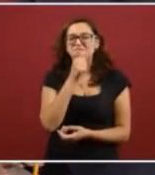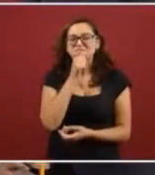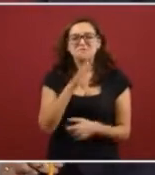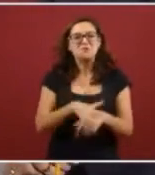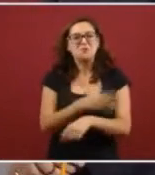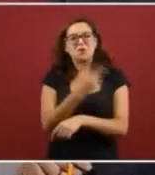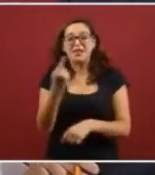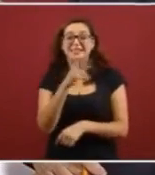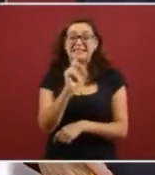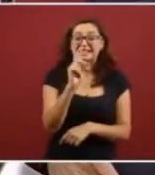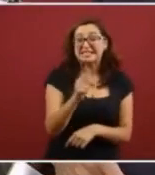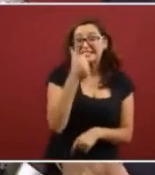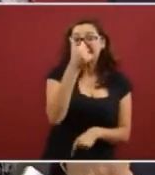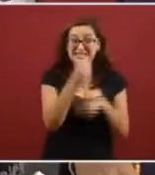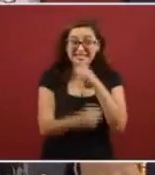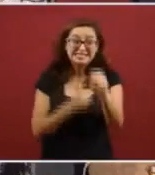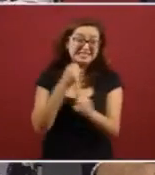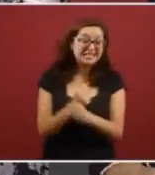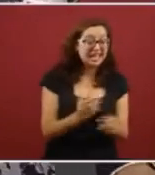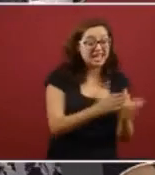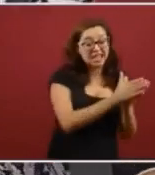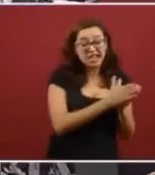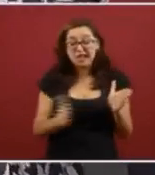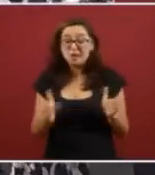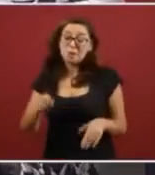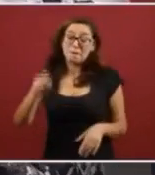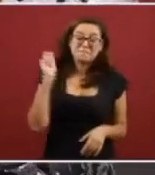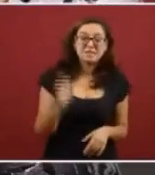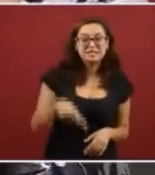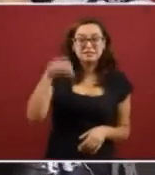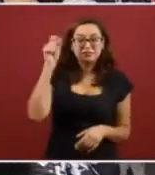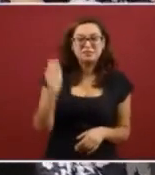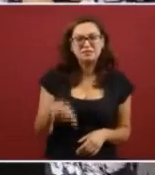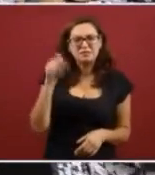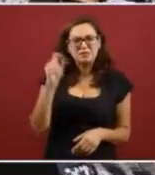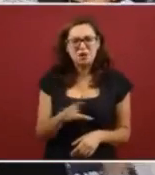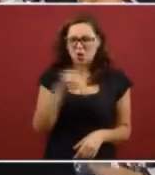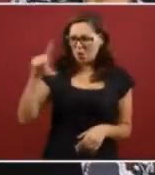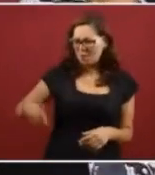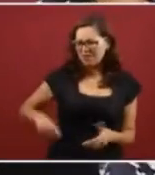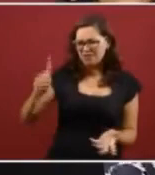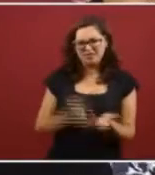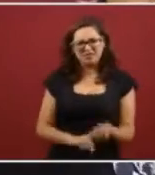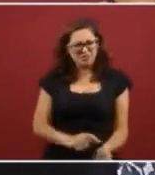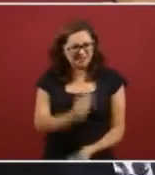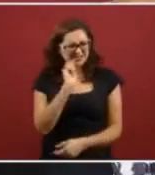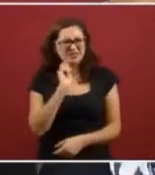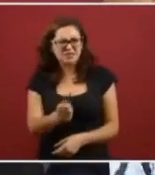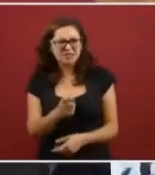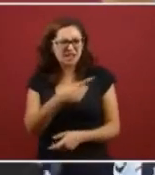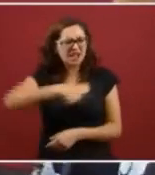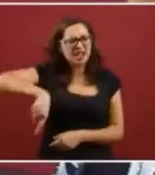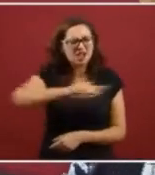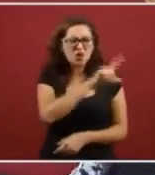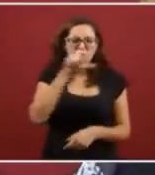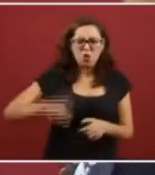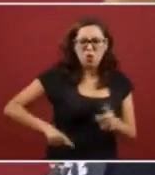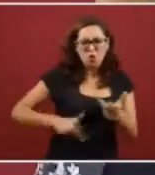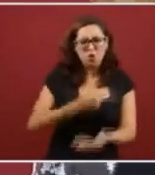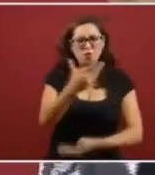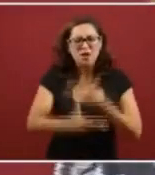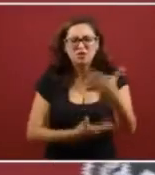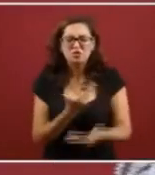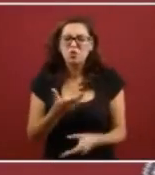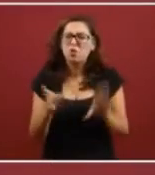happening in the government? Where was it from? Los servidores públicos. Where were the public servants? ¿De qué